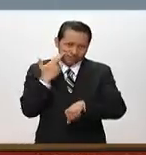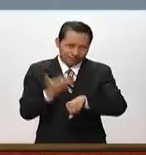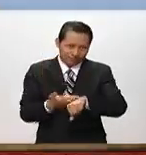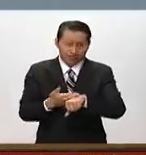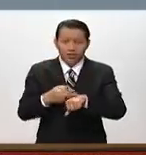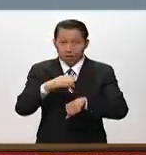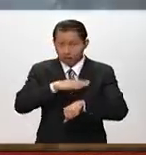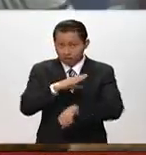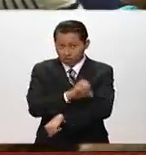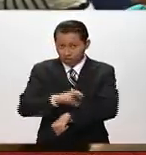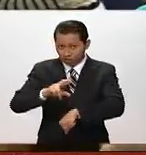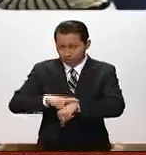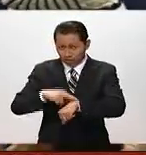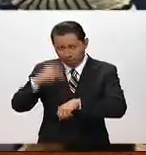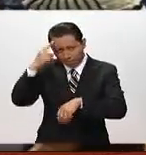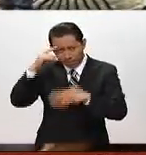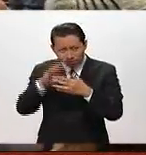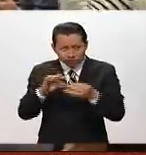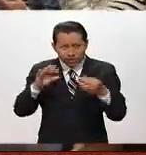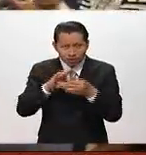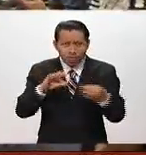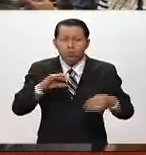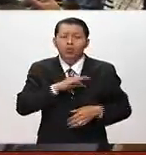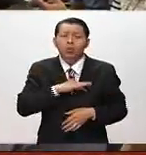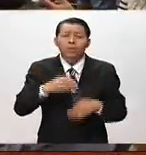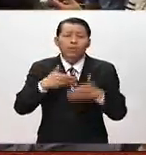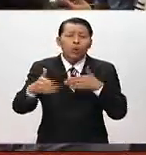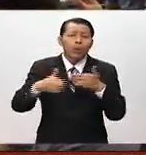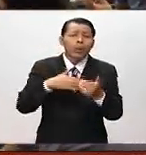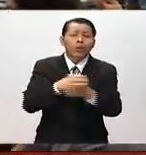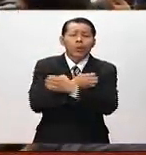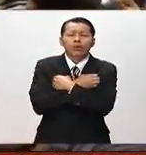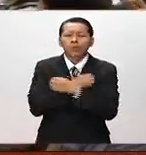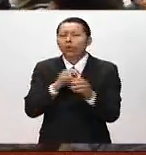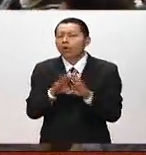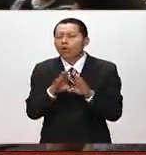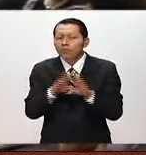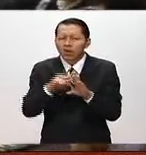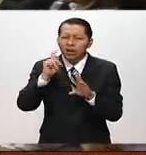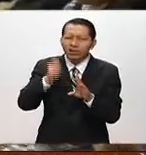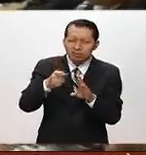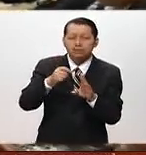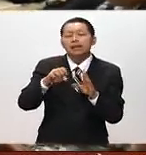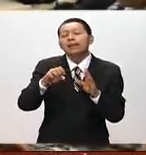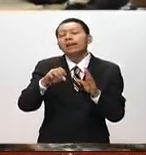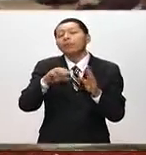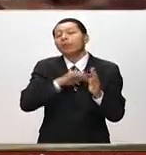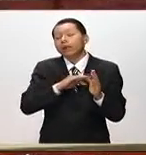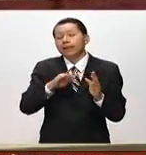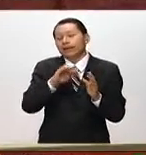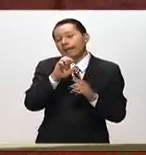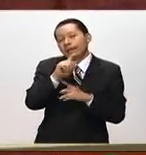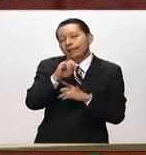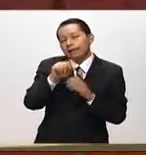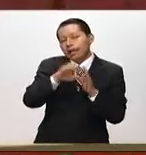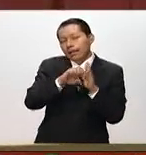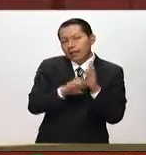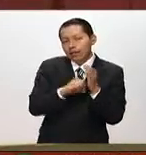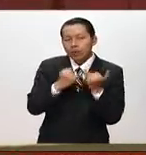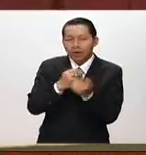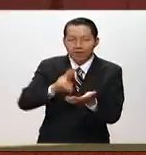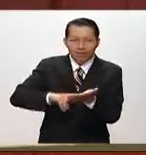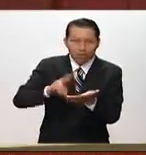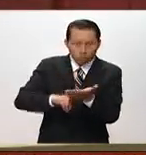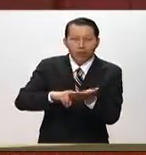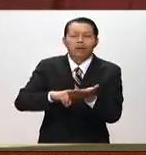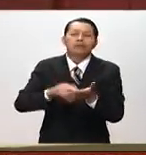de Mediación propuso un decálogo para tener un modelo educativo basado en la práctica y la ética, con valores como la solidaridad e